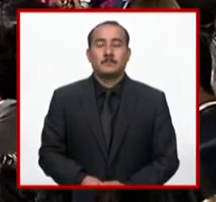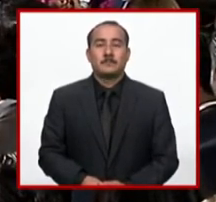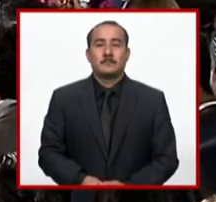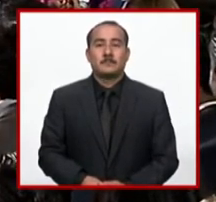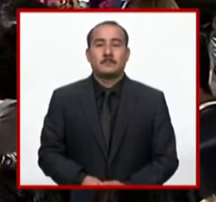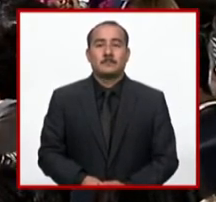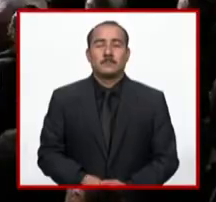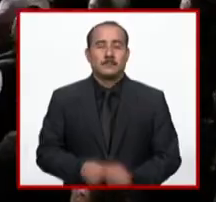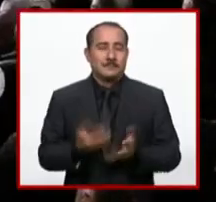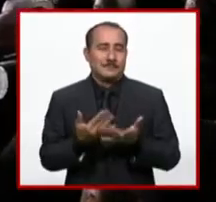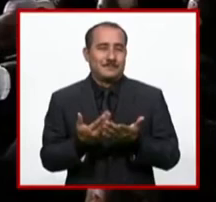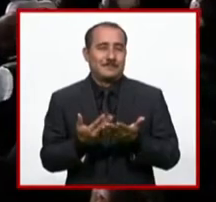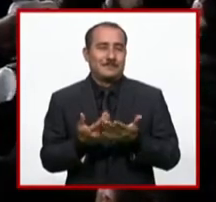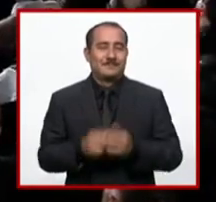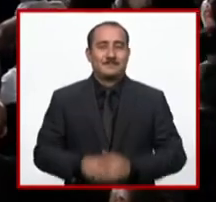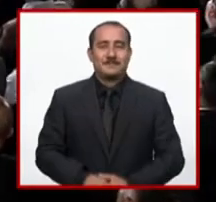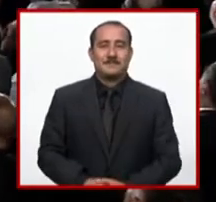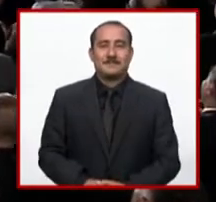Tarda unos segundos.